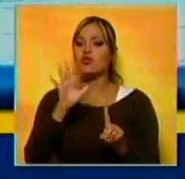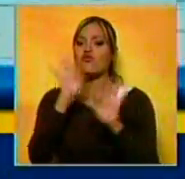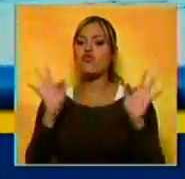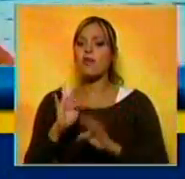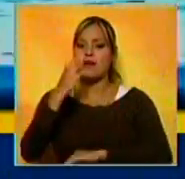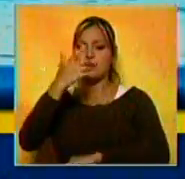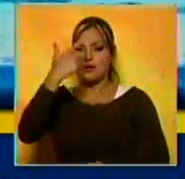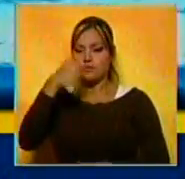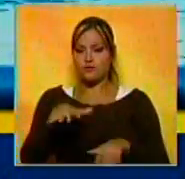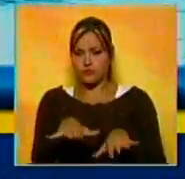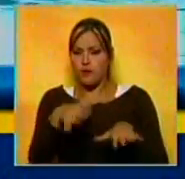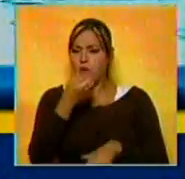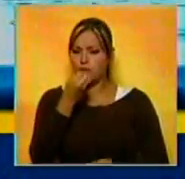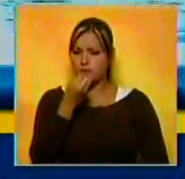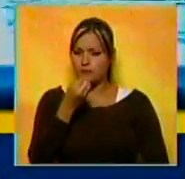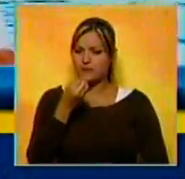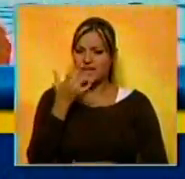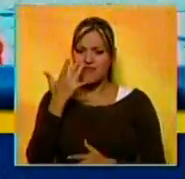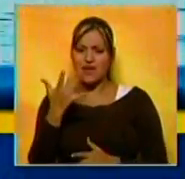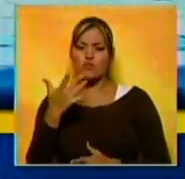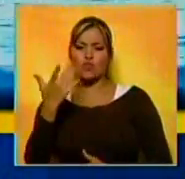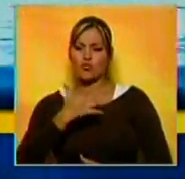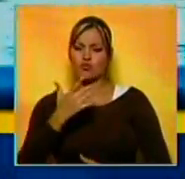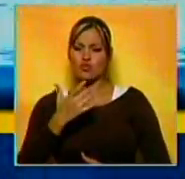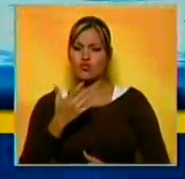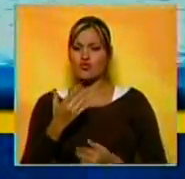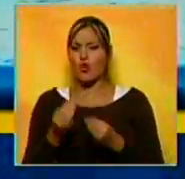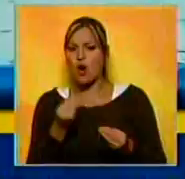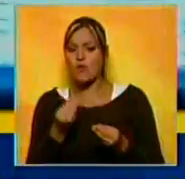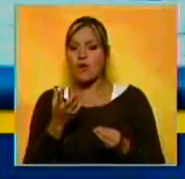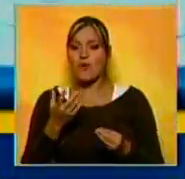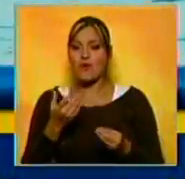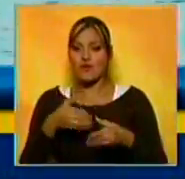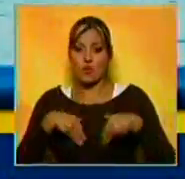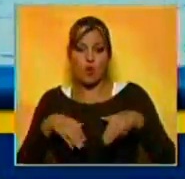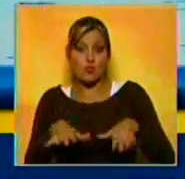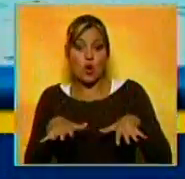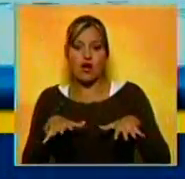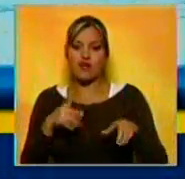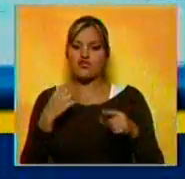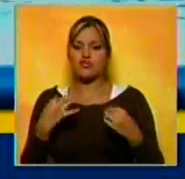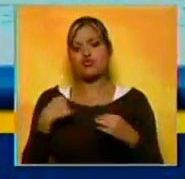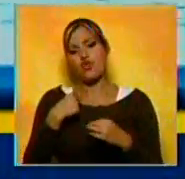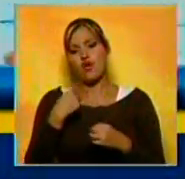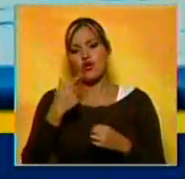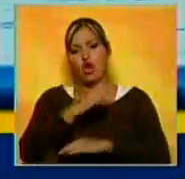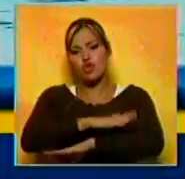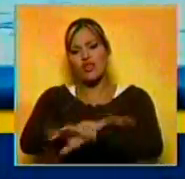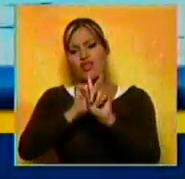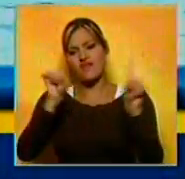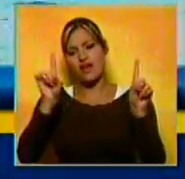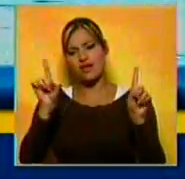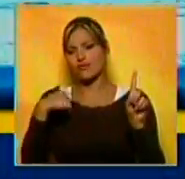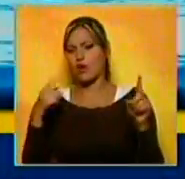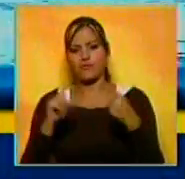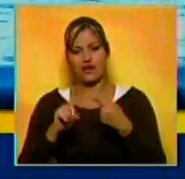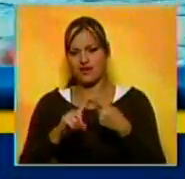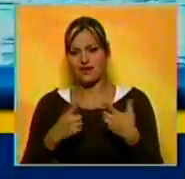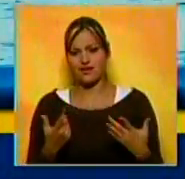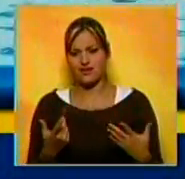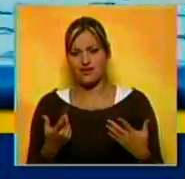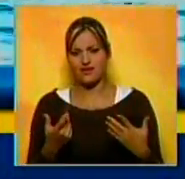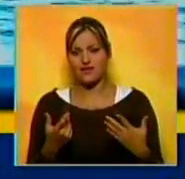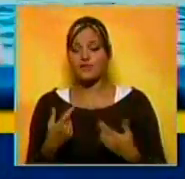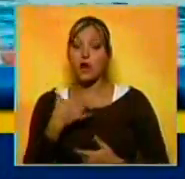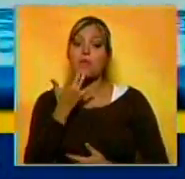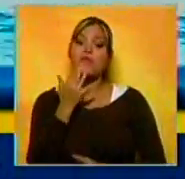te da para que tú tengas envíes esa señal que tú estás diciendo, entonces si tú tienes un traje bonito y no envías la señal perfecta o tú